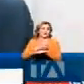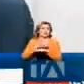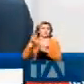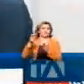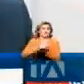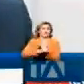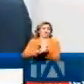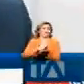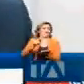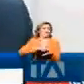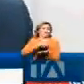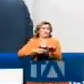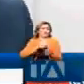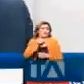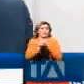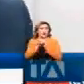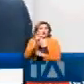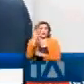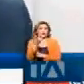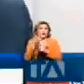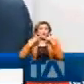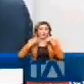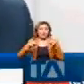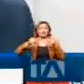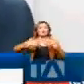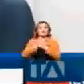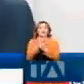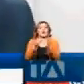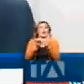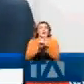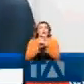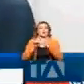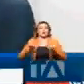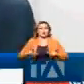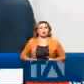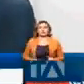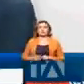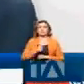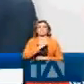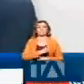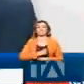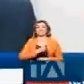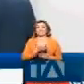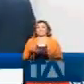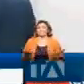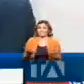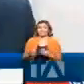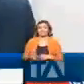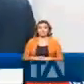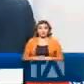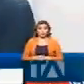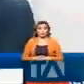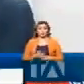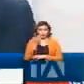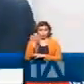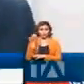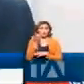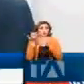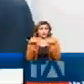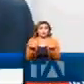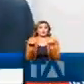derogada en el año 2014 con la publicación del nuevo código. Lamentablemente, y nos venimos a dar cuenta en plena